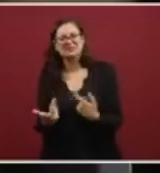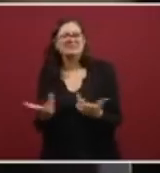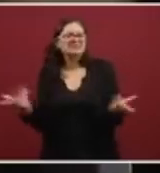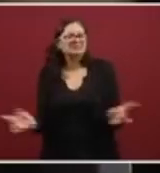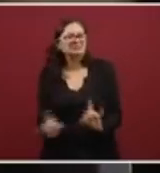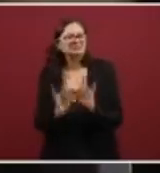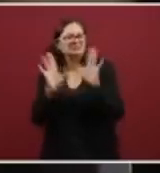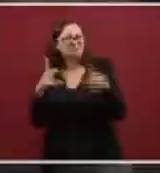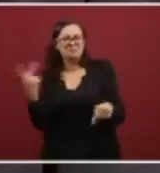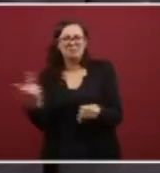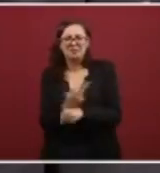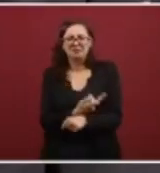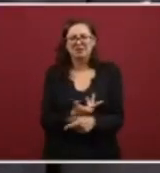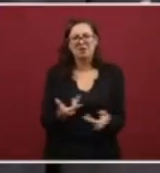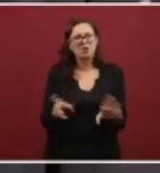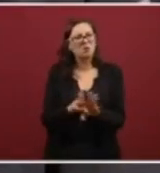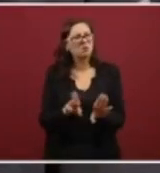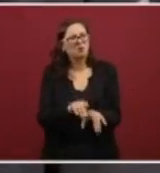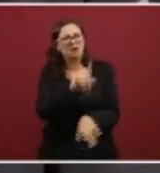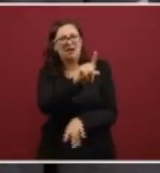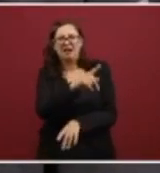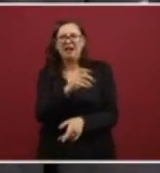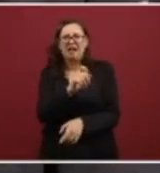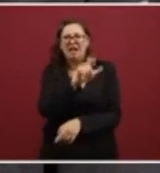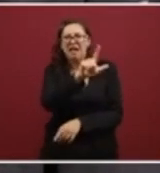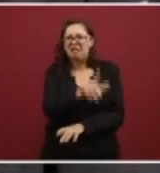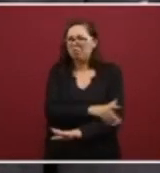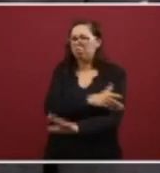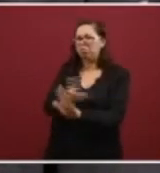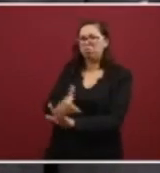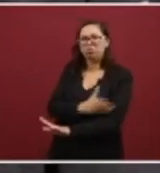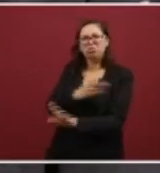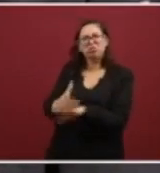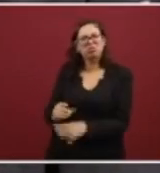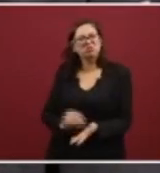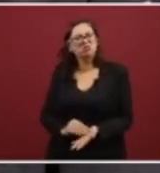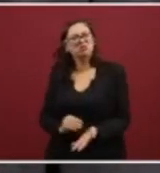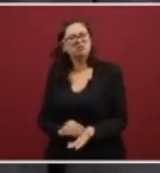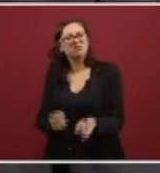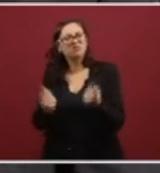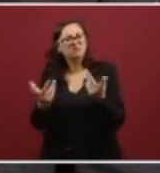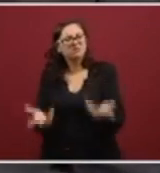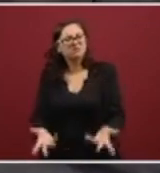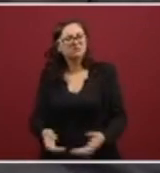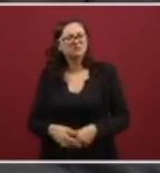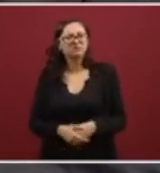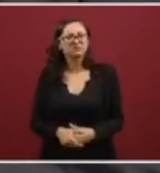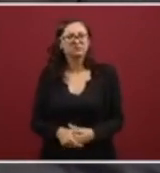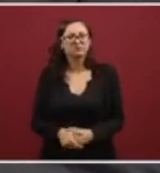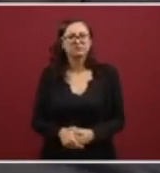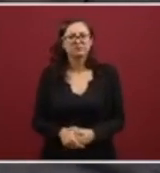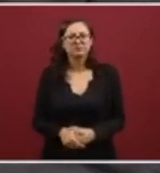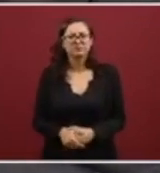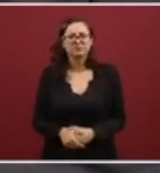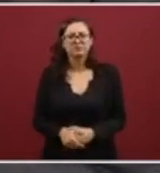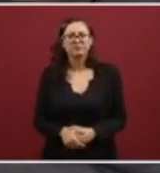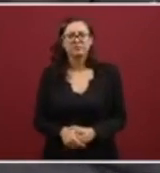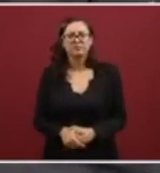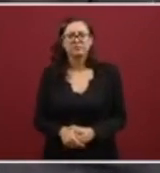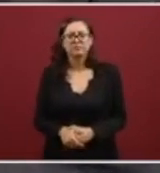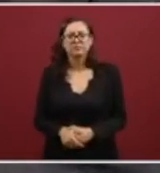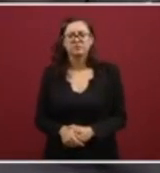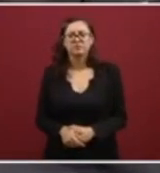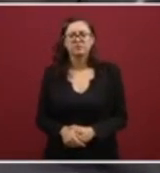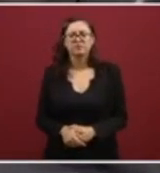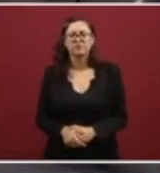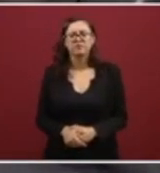después de este acuerdo a que se llegó, pues estos ataques del presidente Trump? Gracias. Bueno, ya rendí un informe